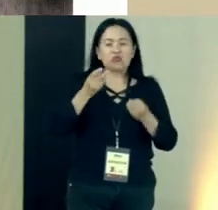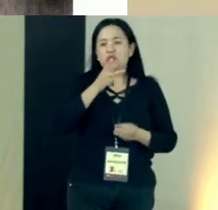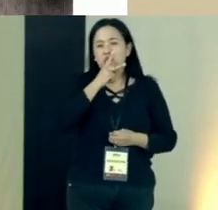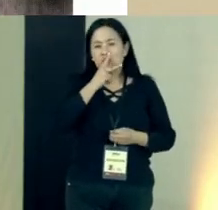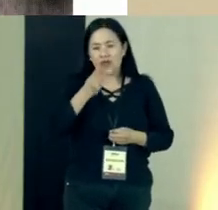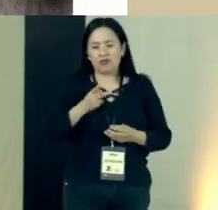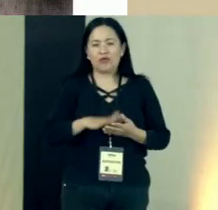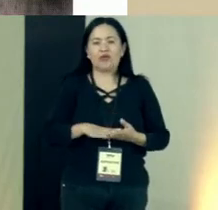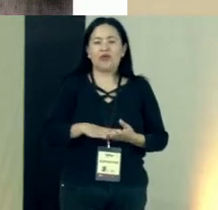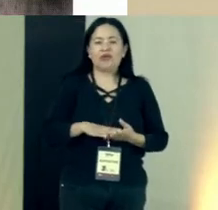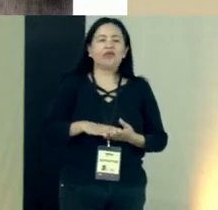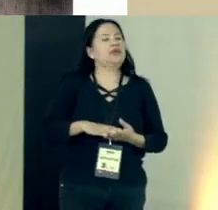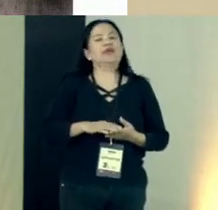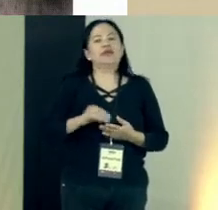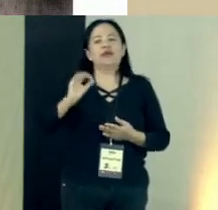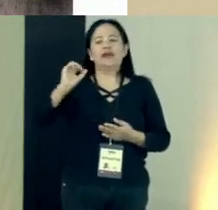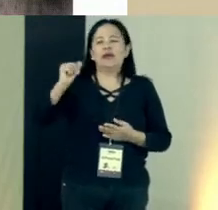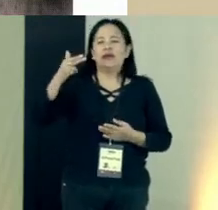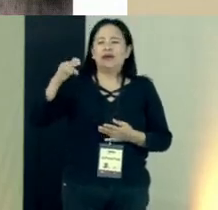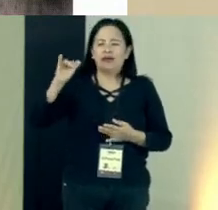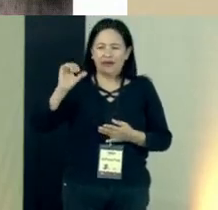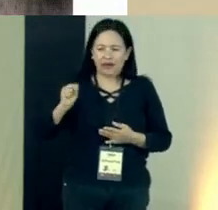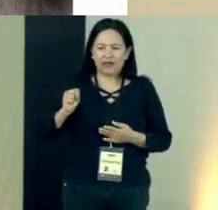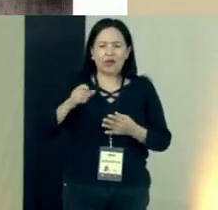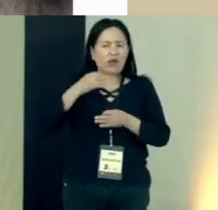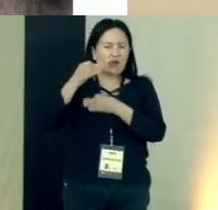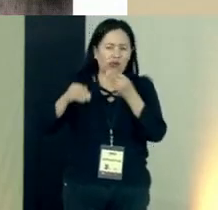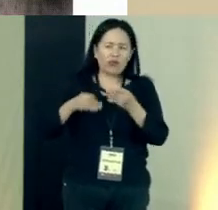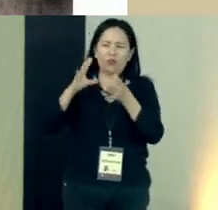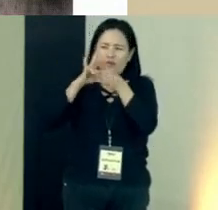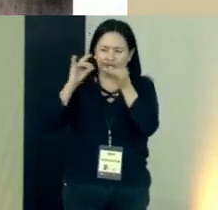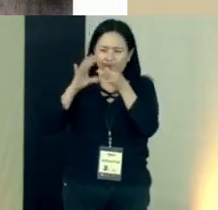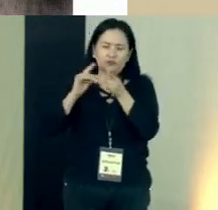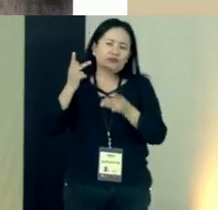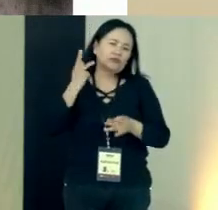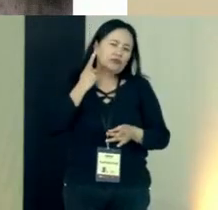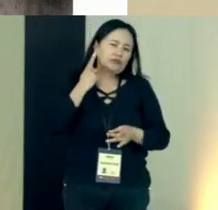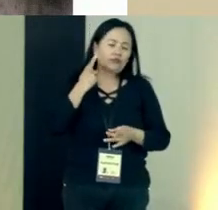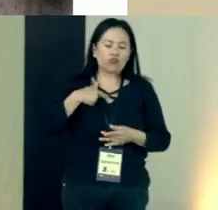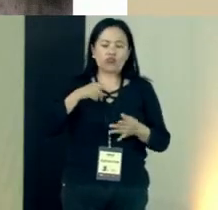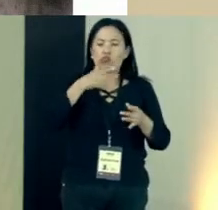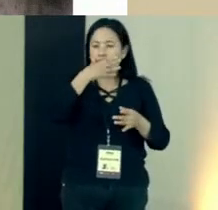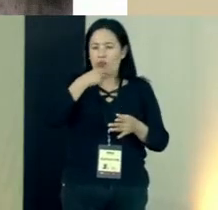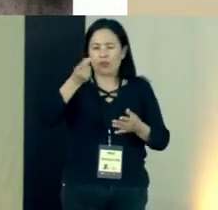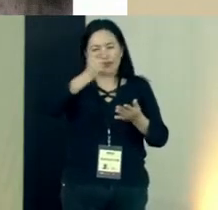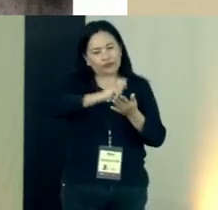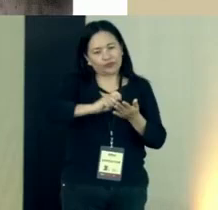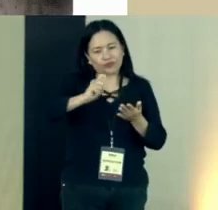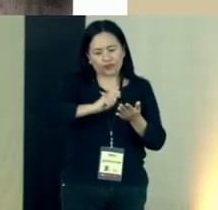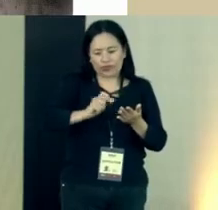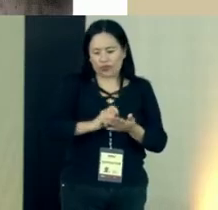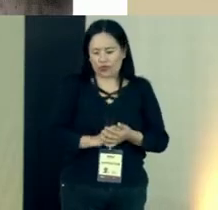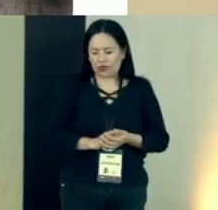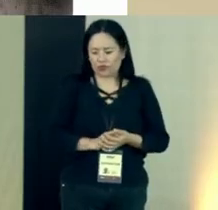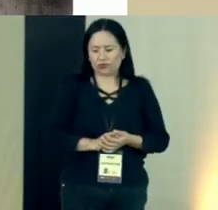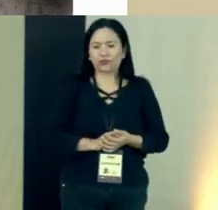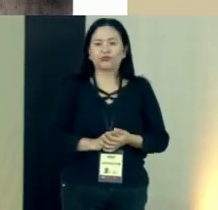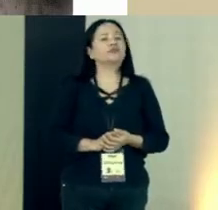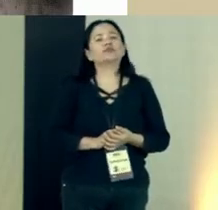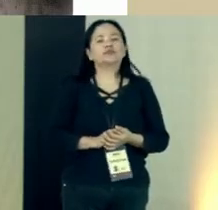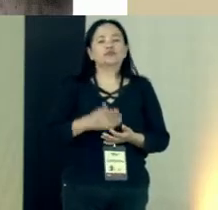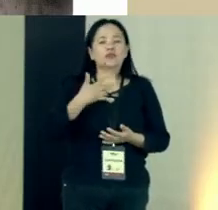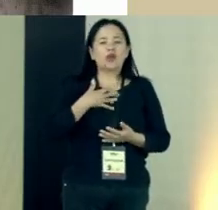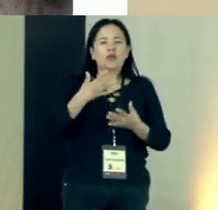estremecedoras de Machado de Asís, la ironía, las alusiones políticas. Este escritor que siempre estuvo atravesado por el tema